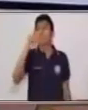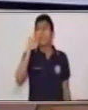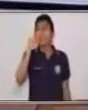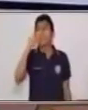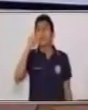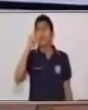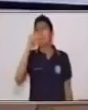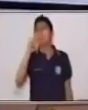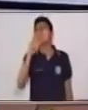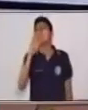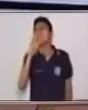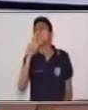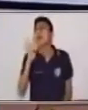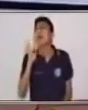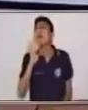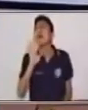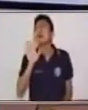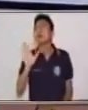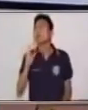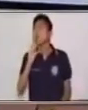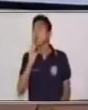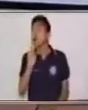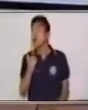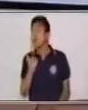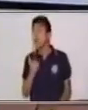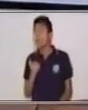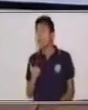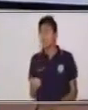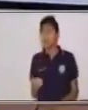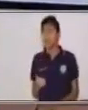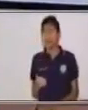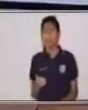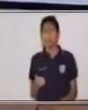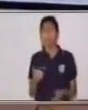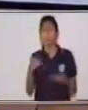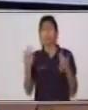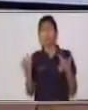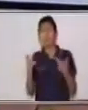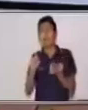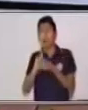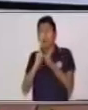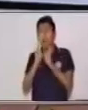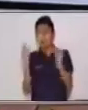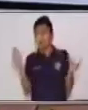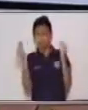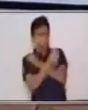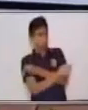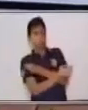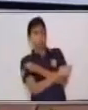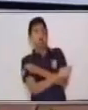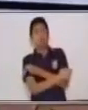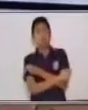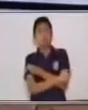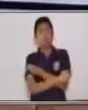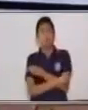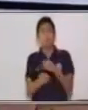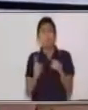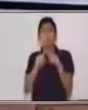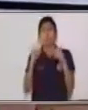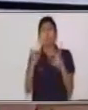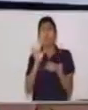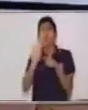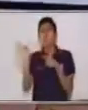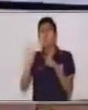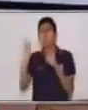segunda proposición? De su hija. No estamos hablando de su hija los, porque inmediatamente no tiene lógica. Entonces, ¿qué